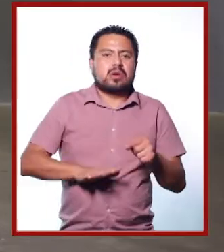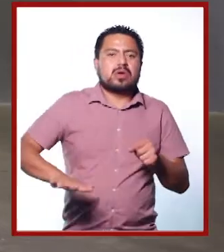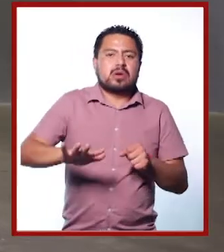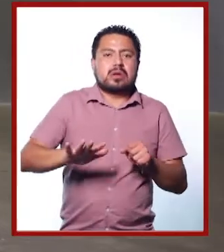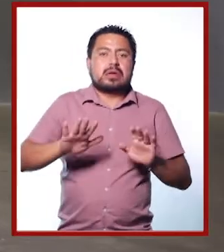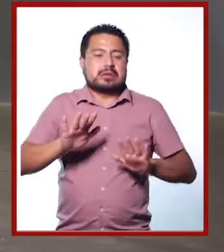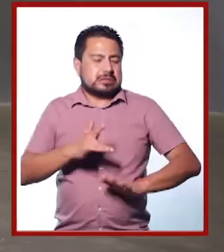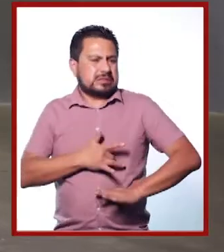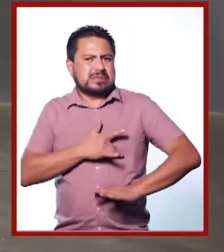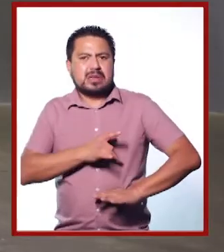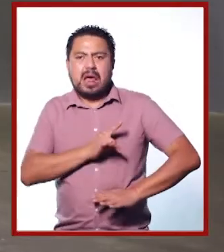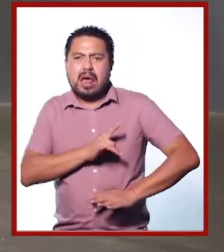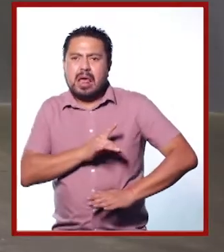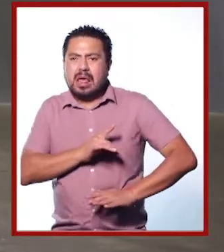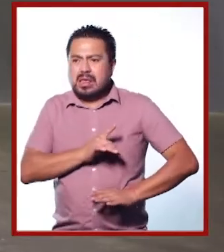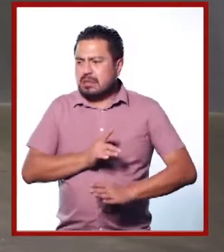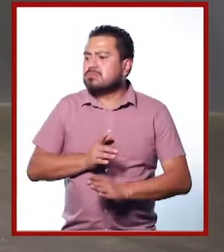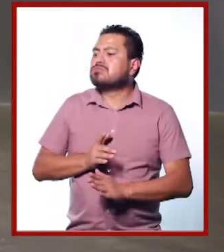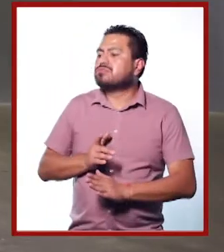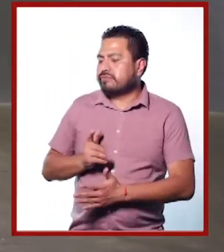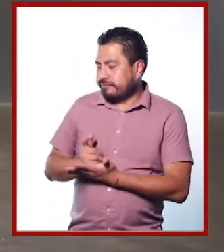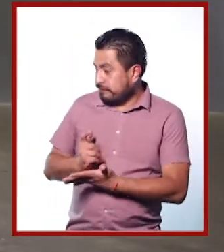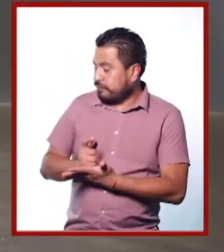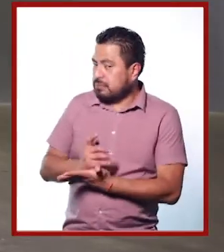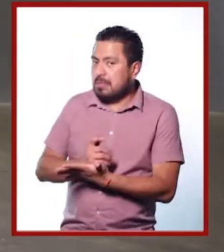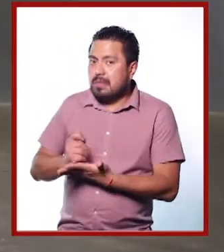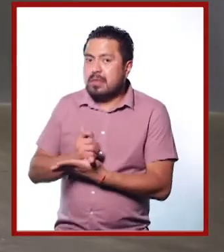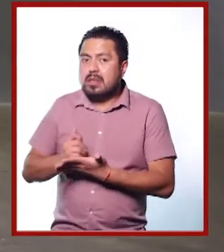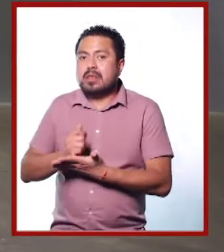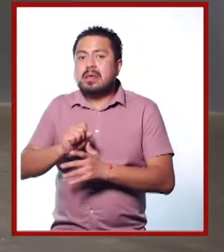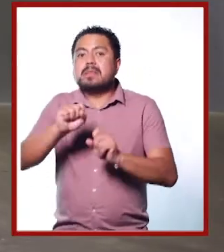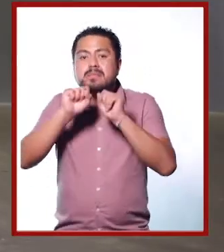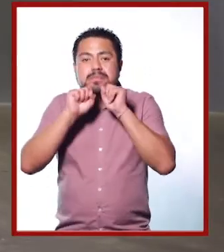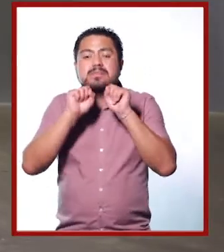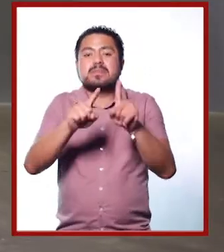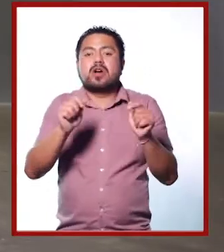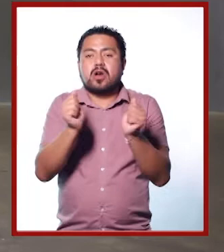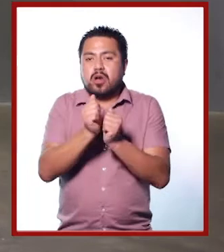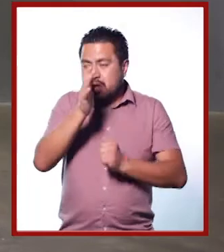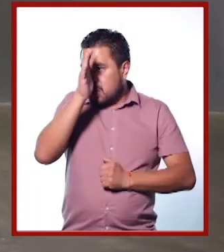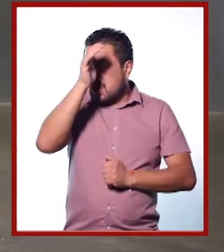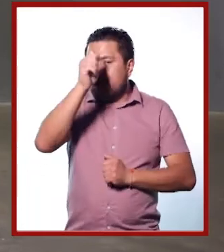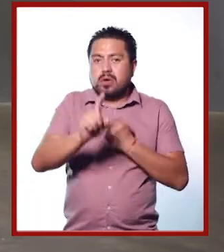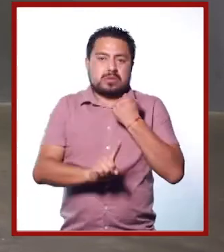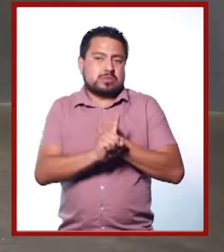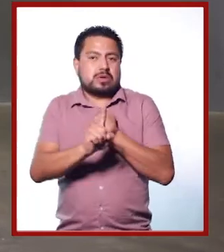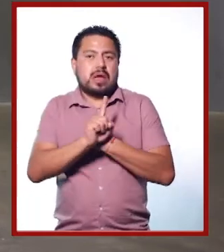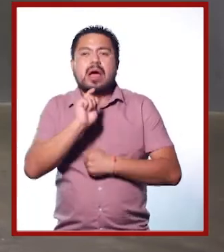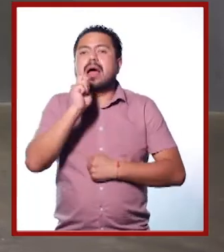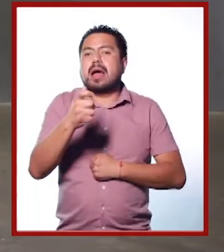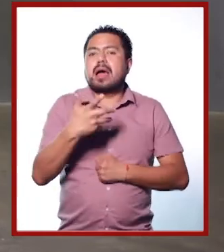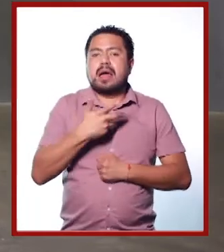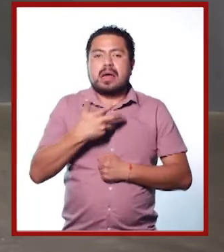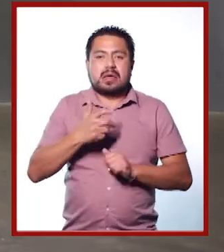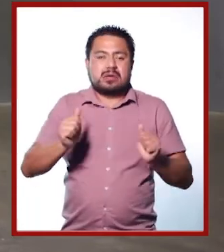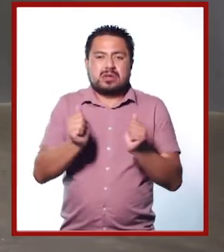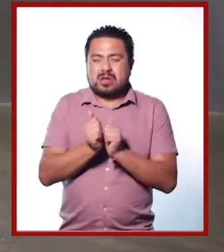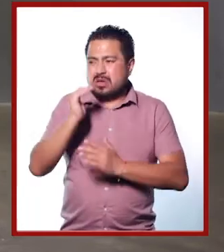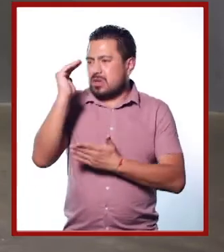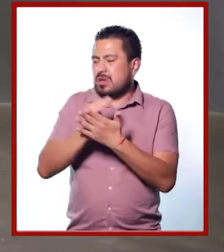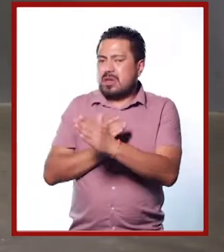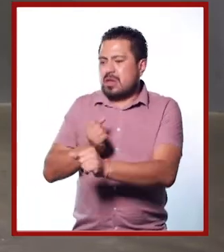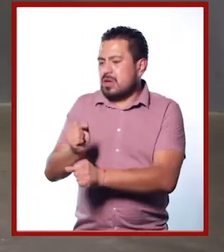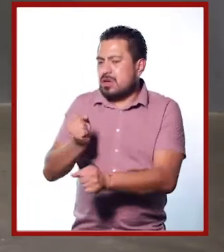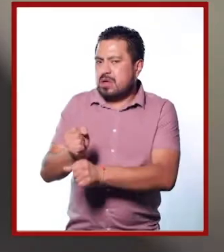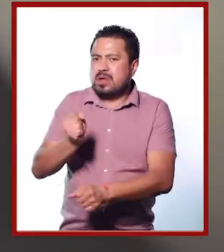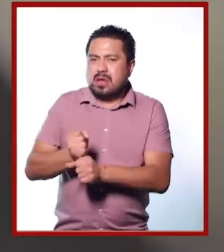El mobbing o intimidación y hostigamiento colectivo también encajan con la definición y las consecuencias que tienen las